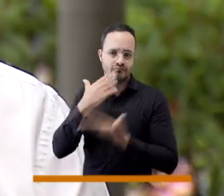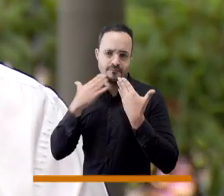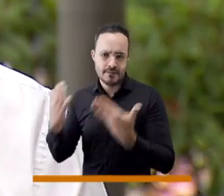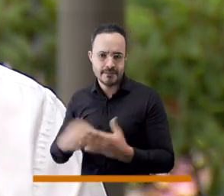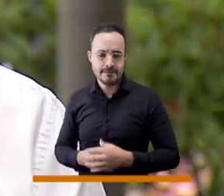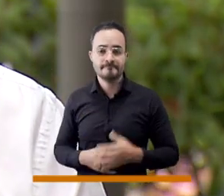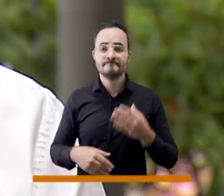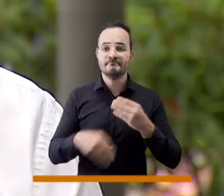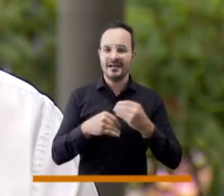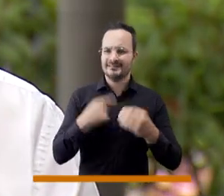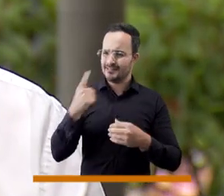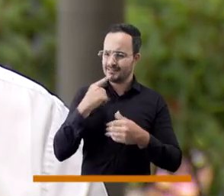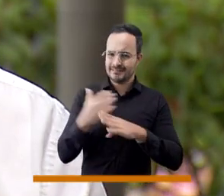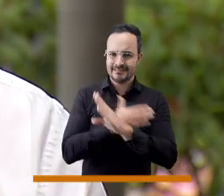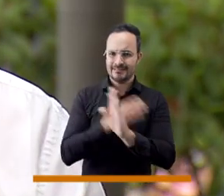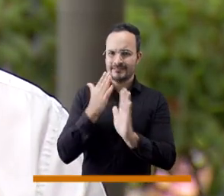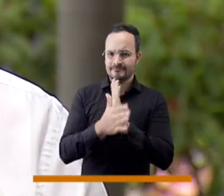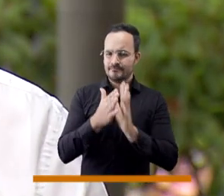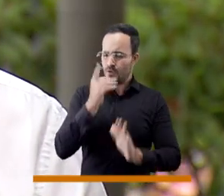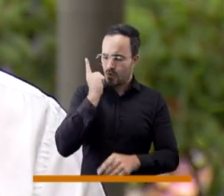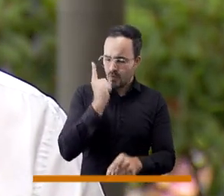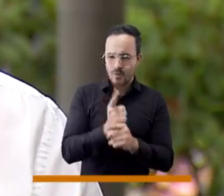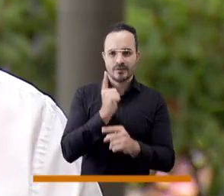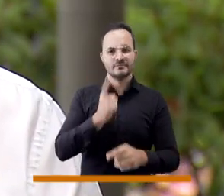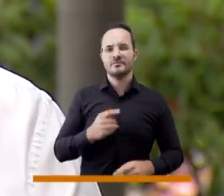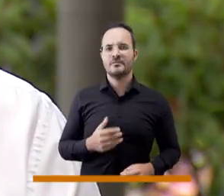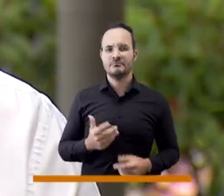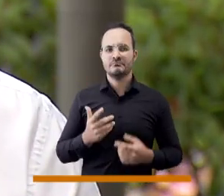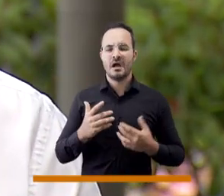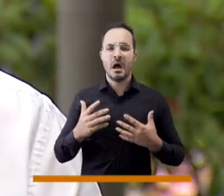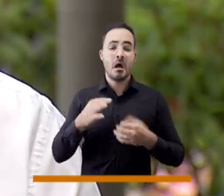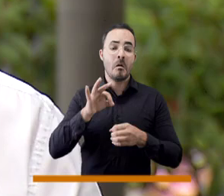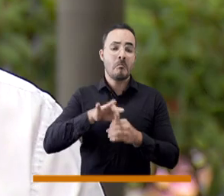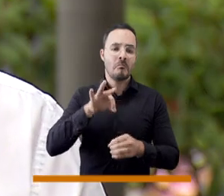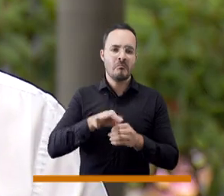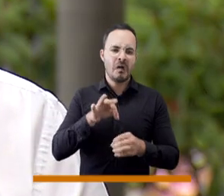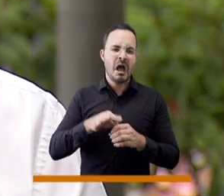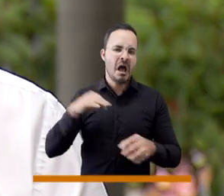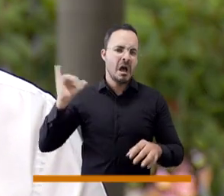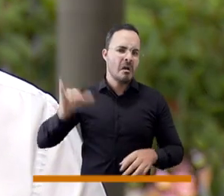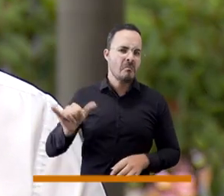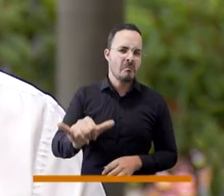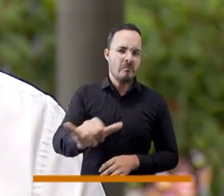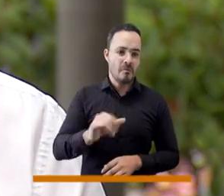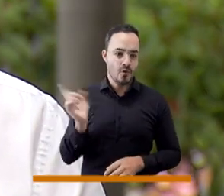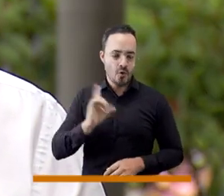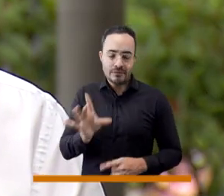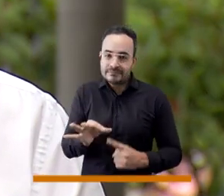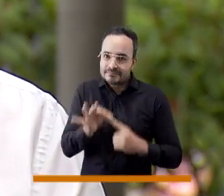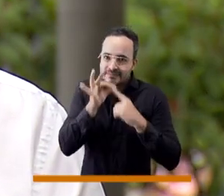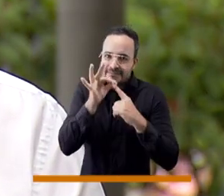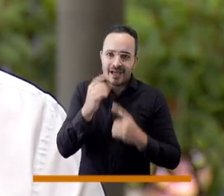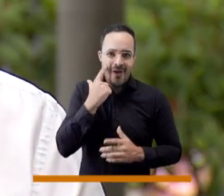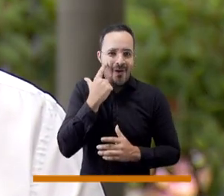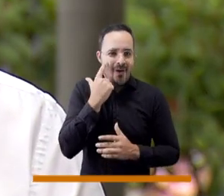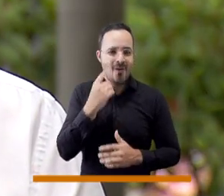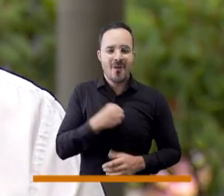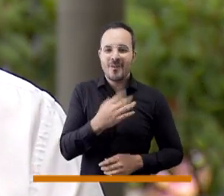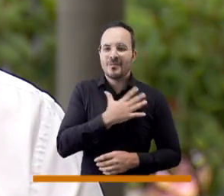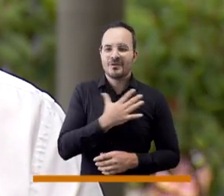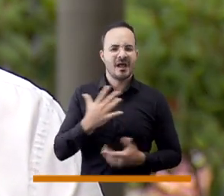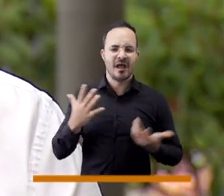tú lo dijiste ahora, no es una elección cualquiera, es la elección. Es la elección en la que tenemos que recuperar a